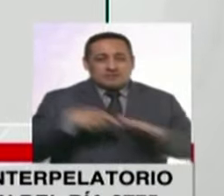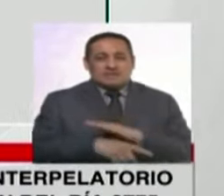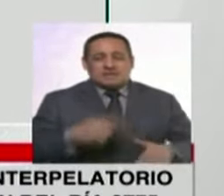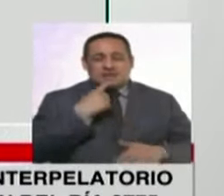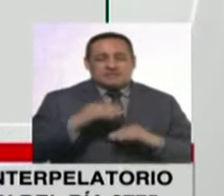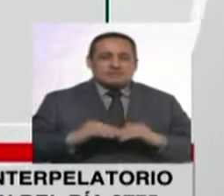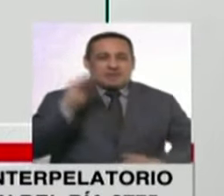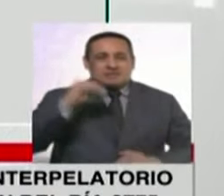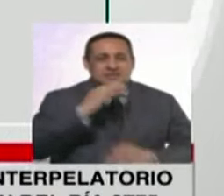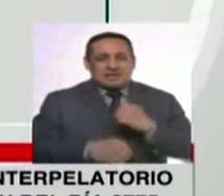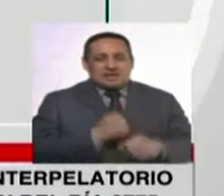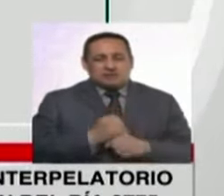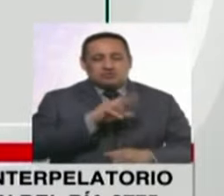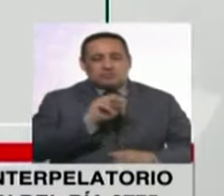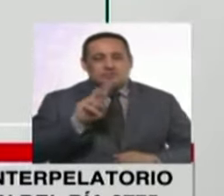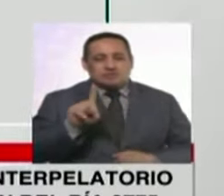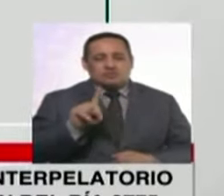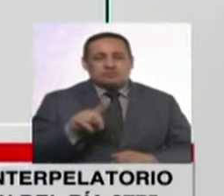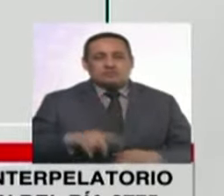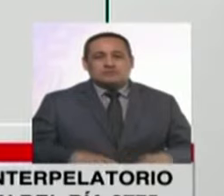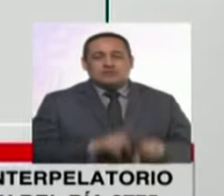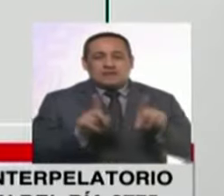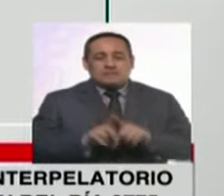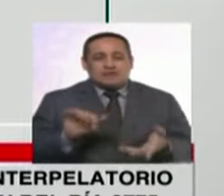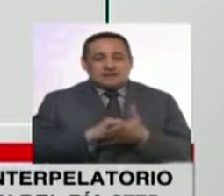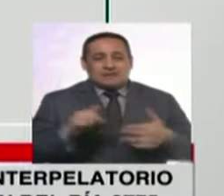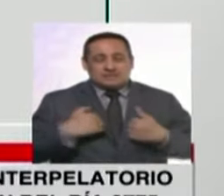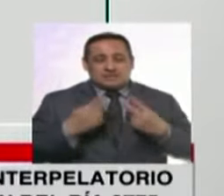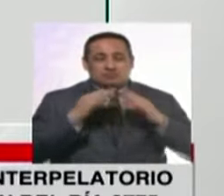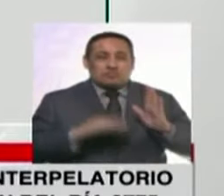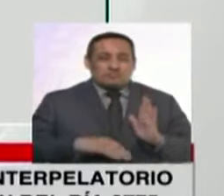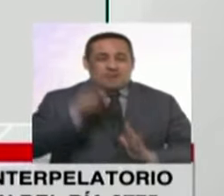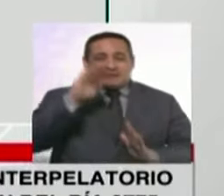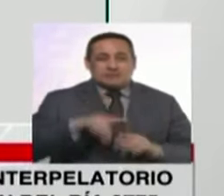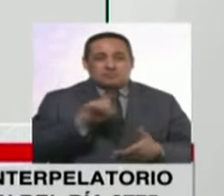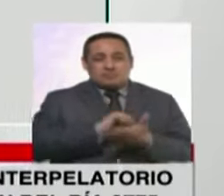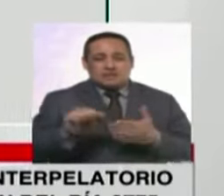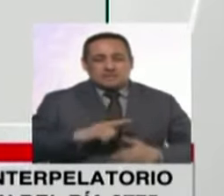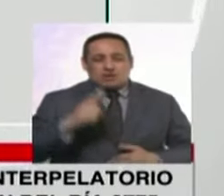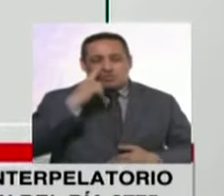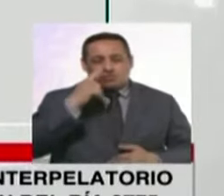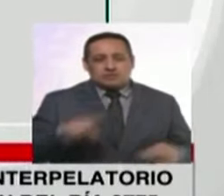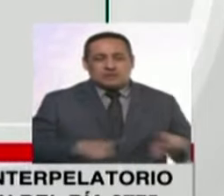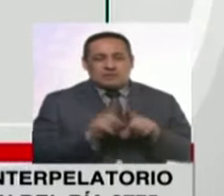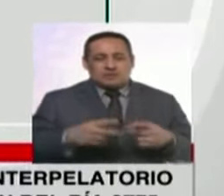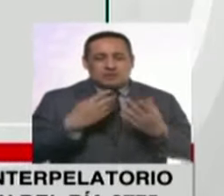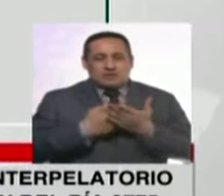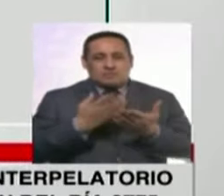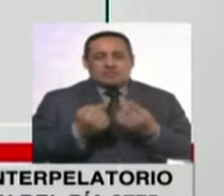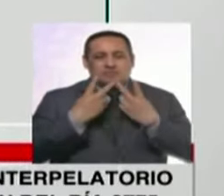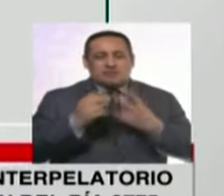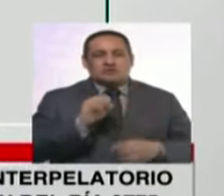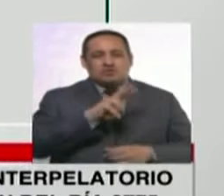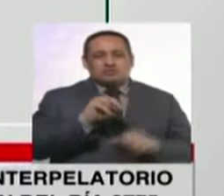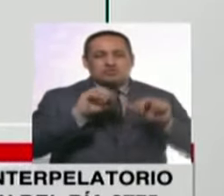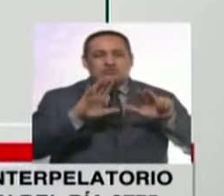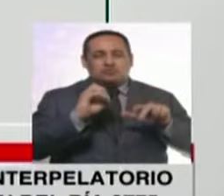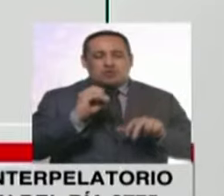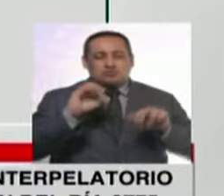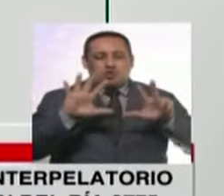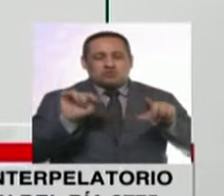es mayor a la del año 2021 alcanzando su pico más alto en el mes de junio con una incidencia de 208